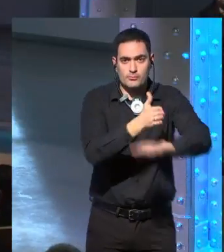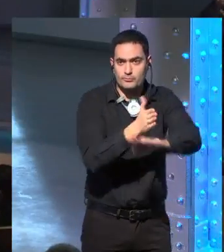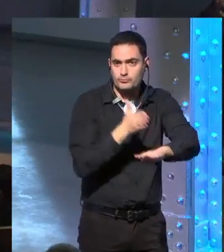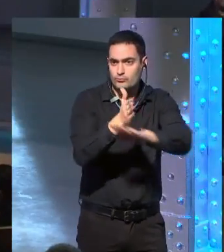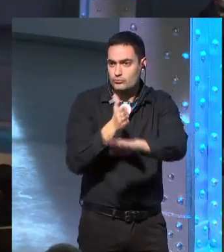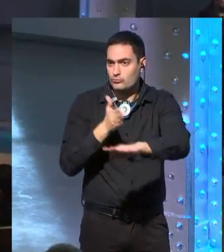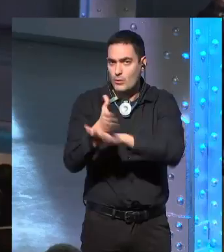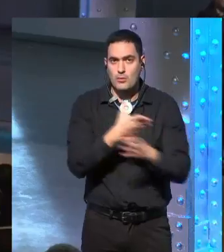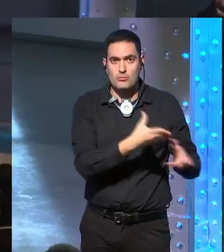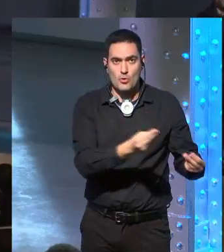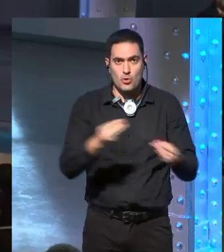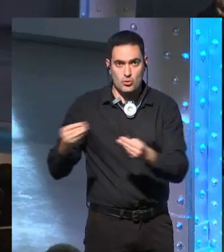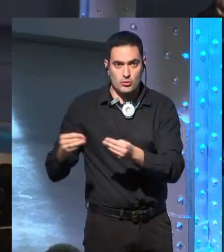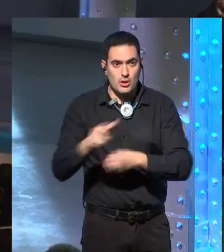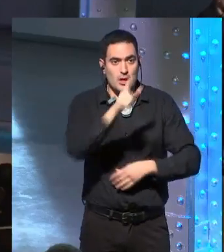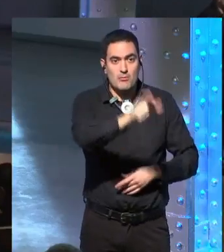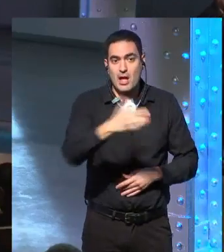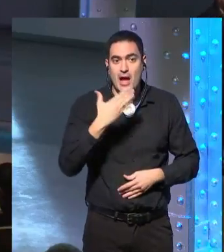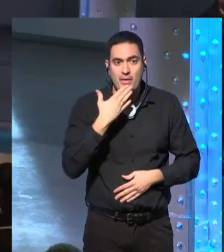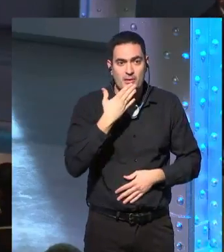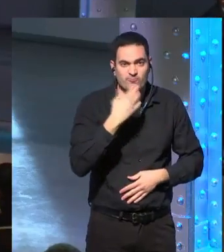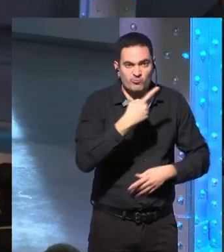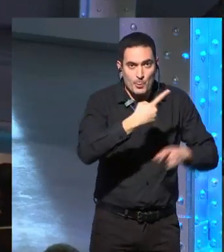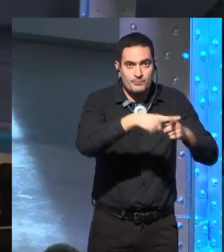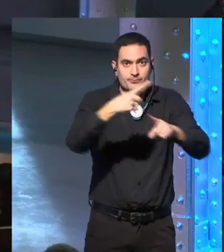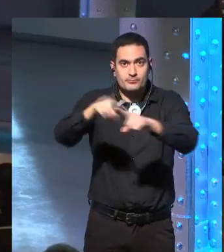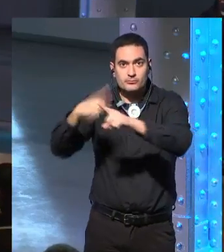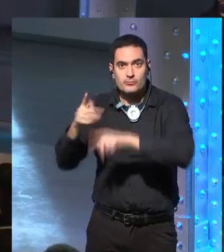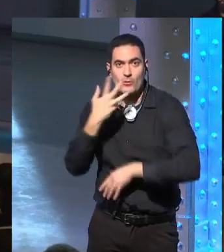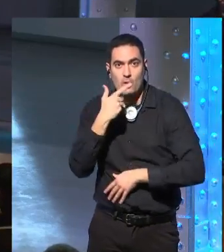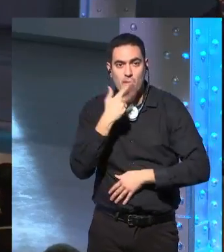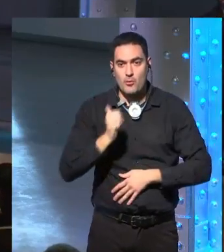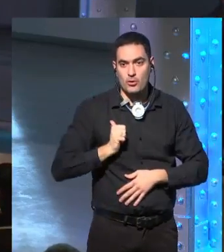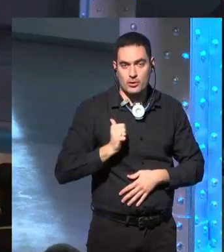hemos conocido a gente de todas las edades, y es